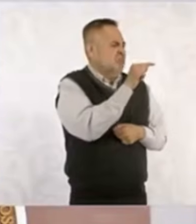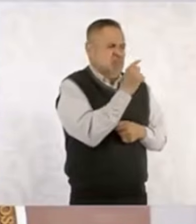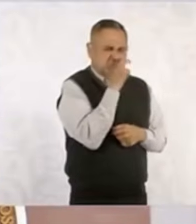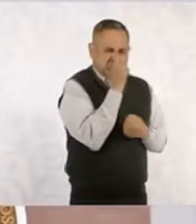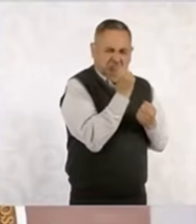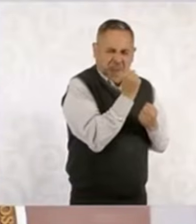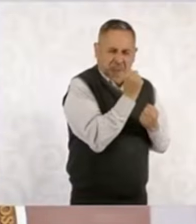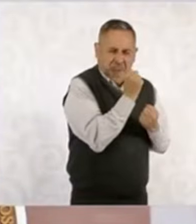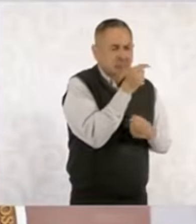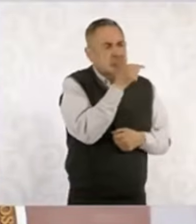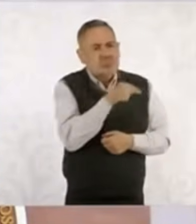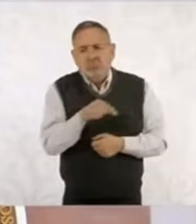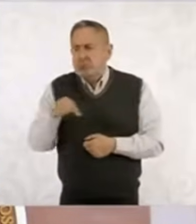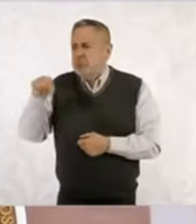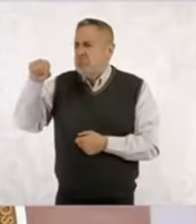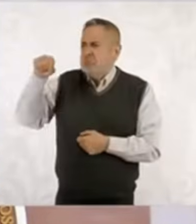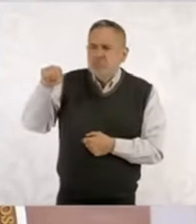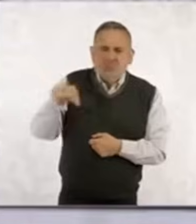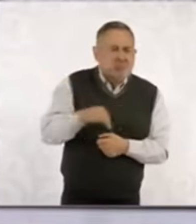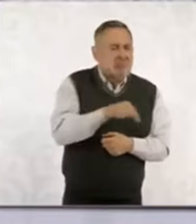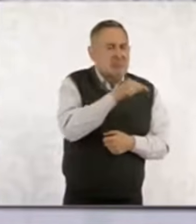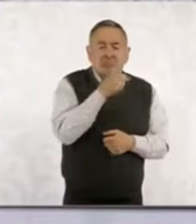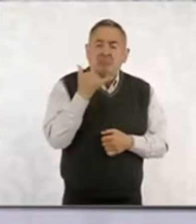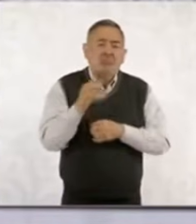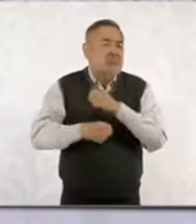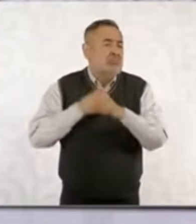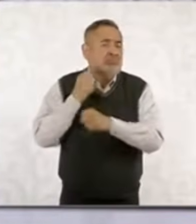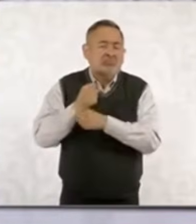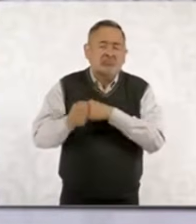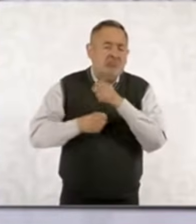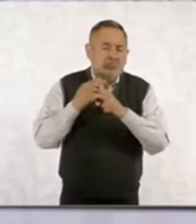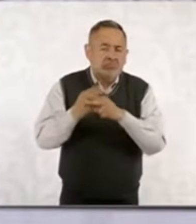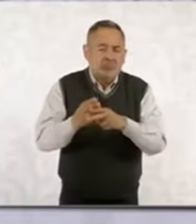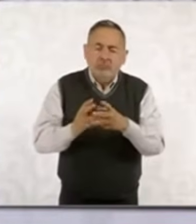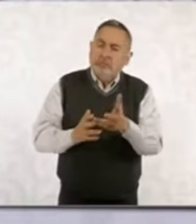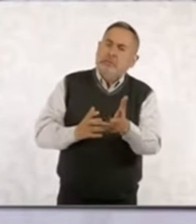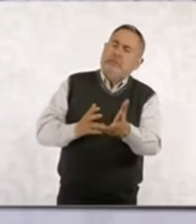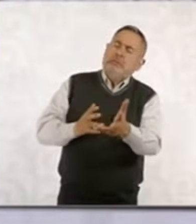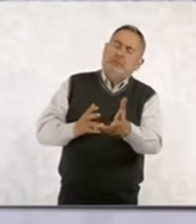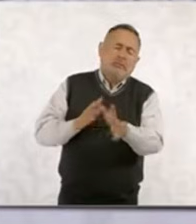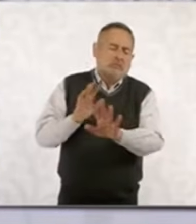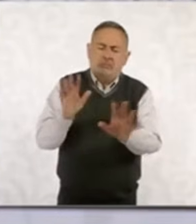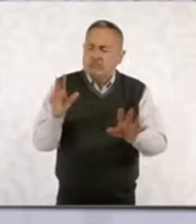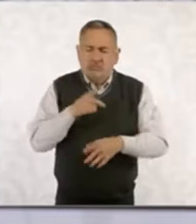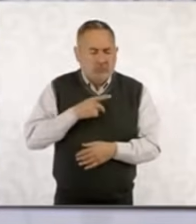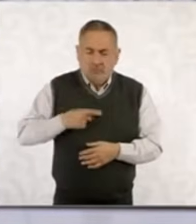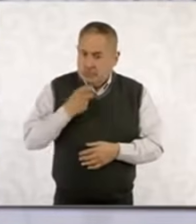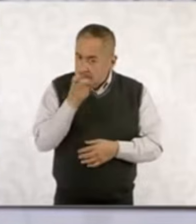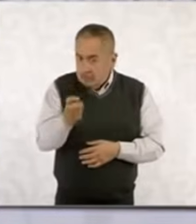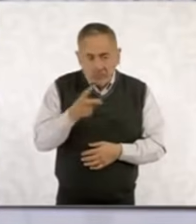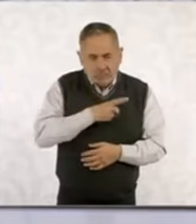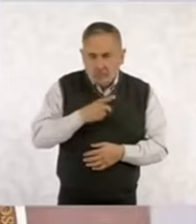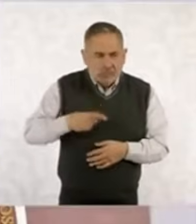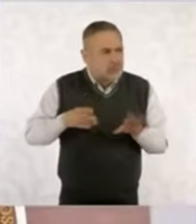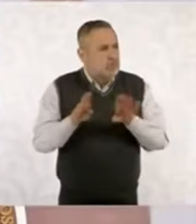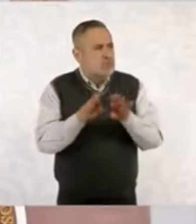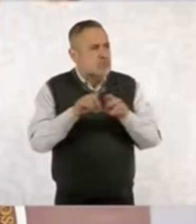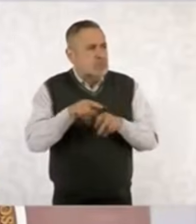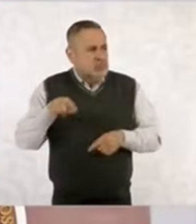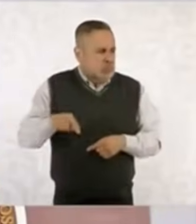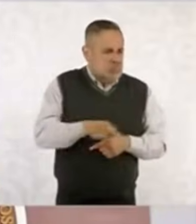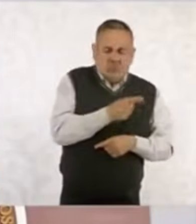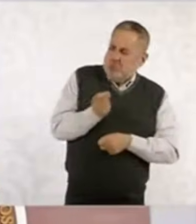particularmente hablando de este autoritarismo atroz y esta reivindicación de un golpe de Estado. Es como aquí que